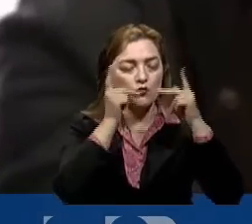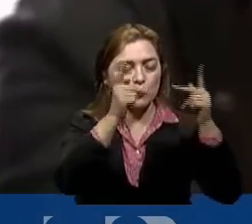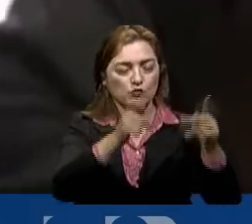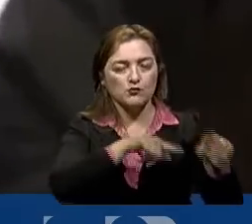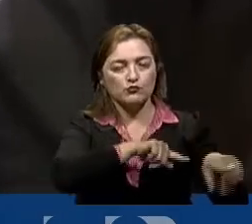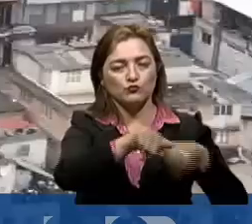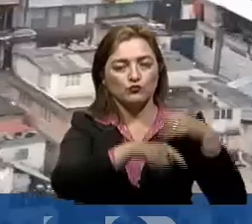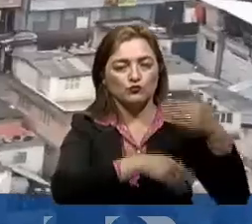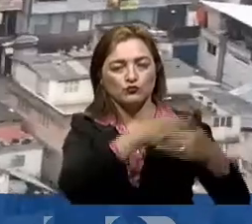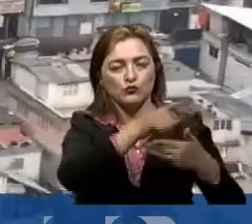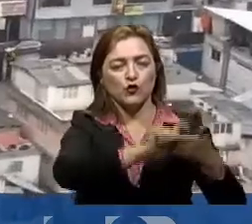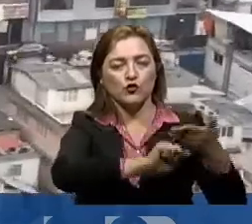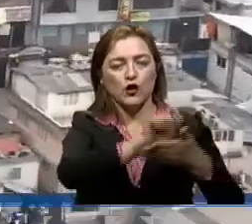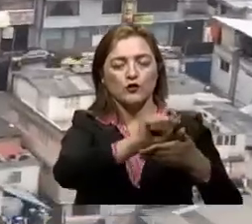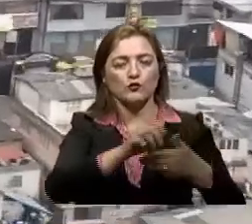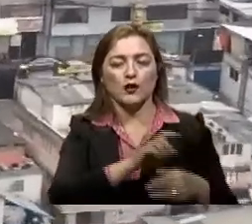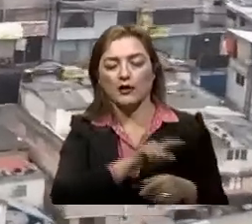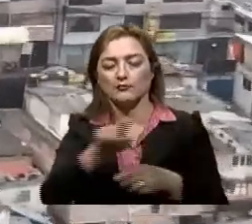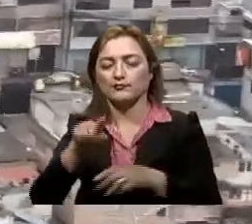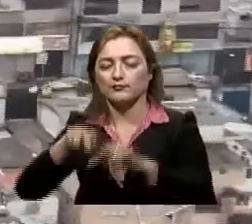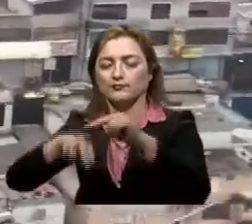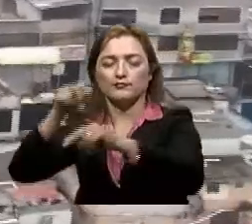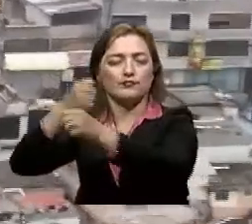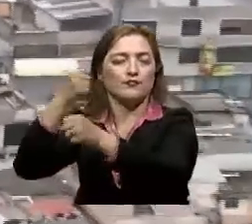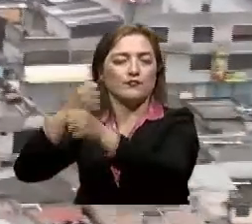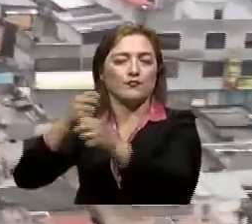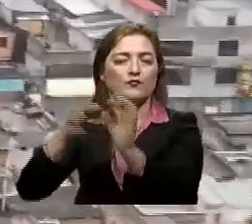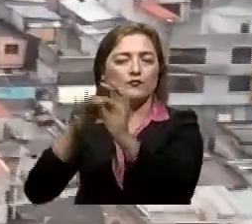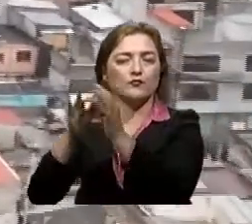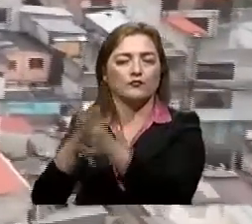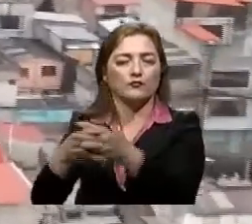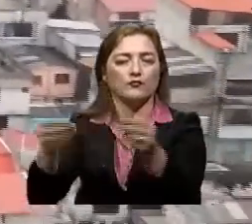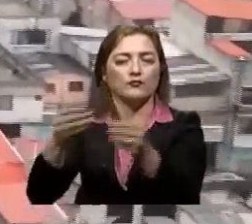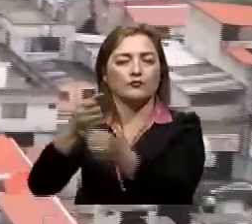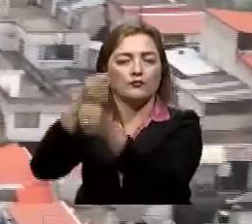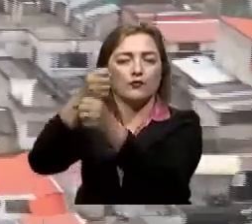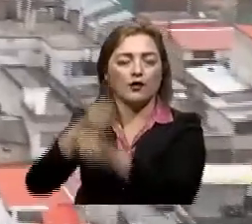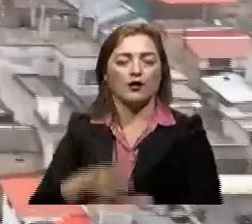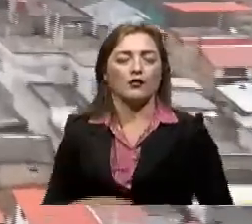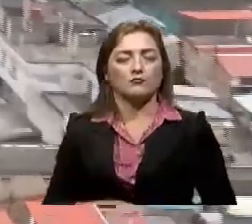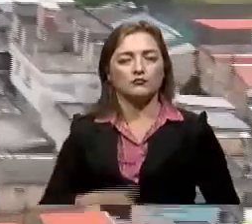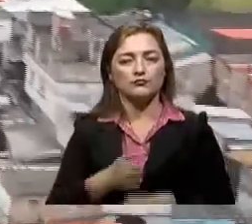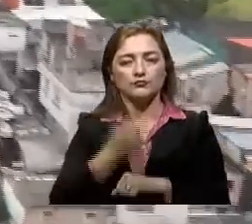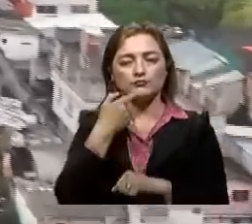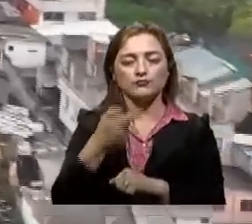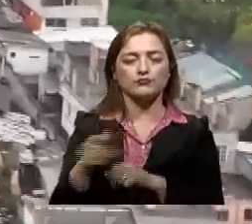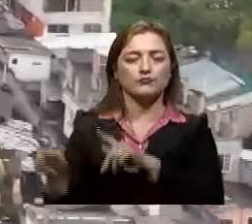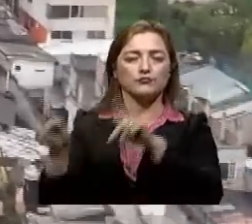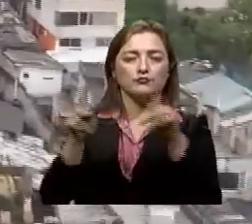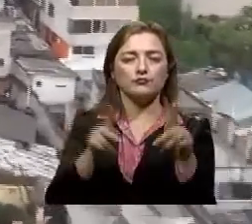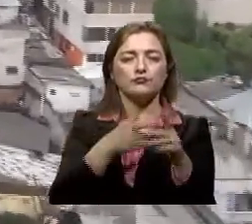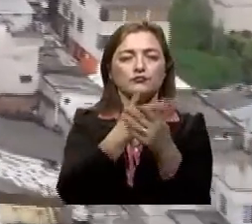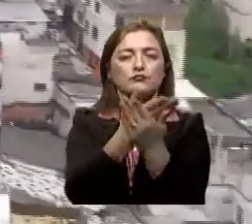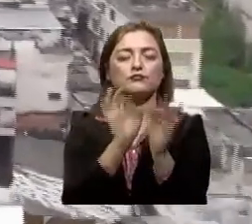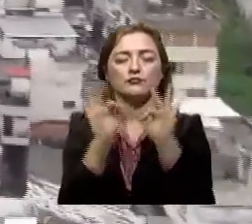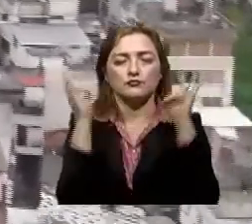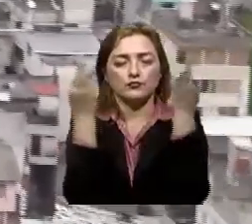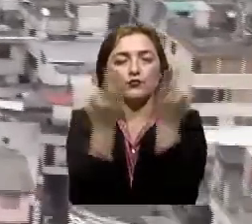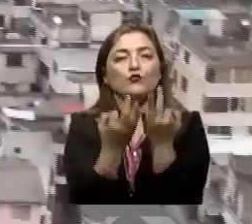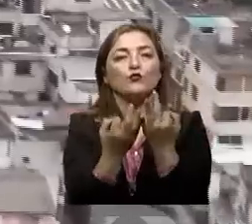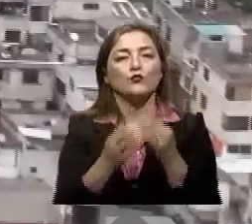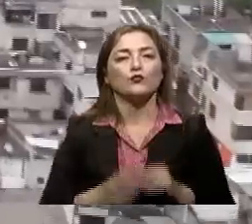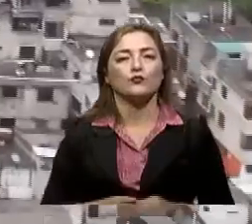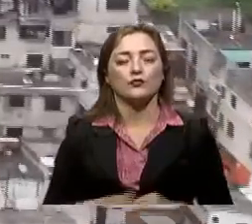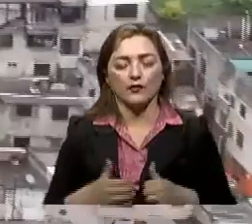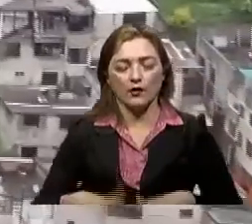están en proceso. Al finalizar este informe, las autoridades aseguraron que se ha creado un plan para proponerle a las familias que